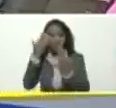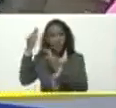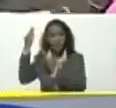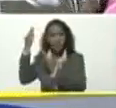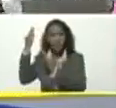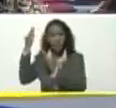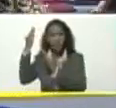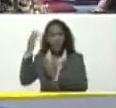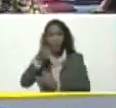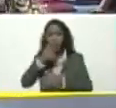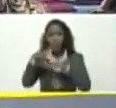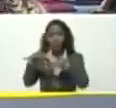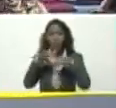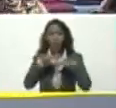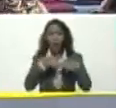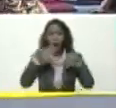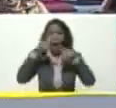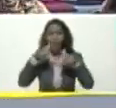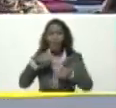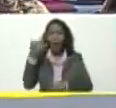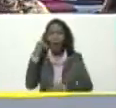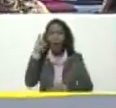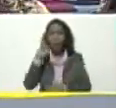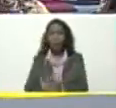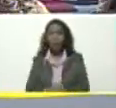qué belleza de verdad, Ernesto, por aquí tengo.